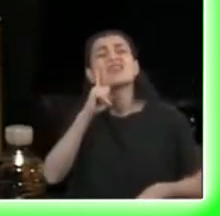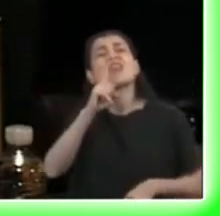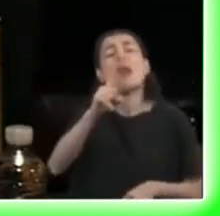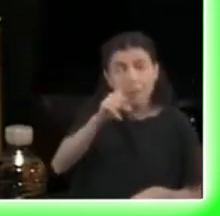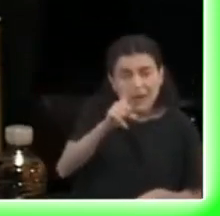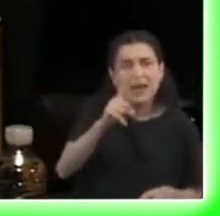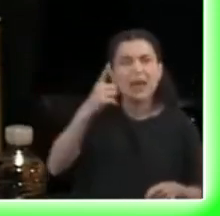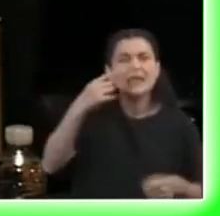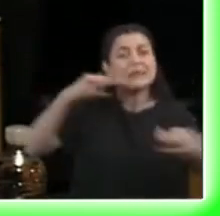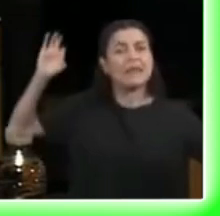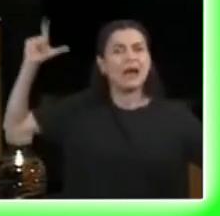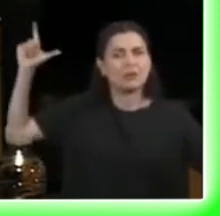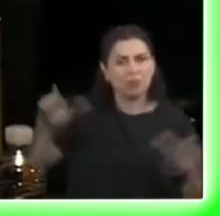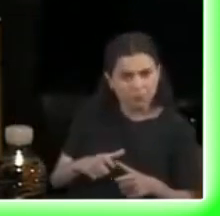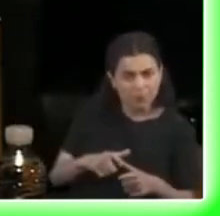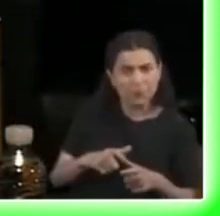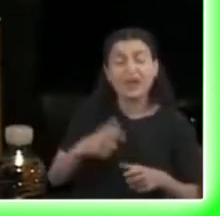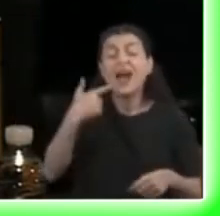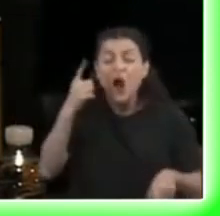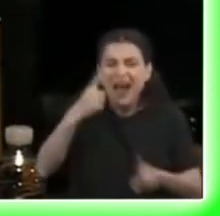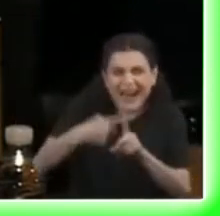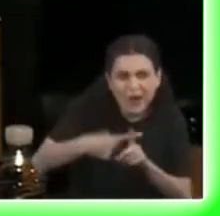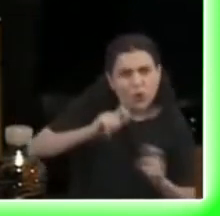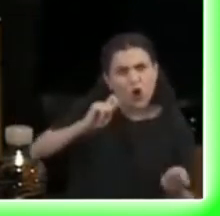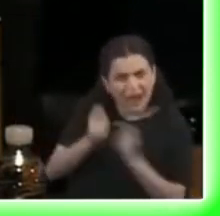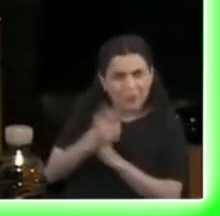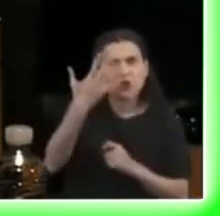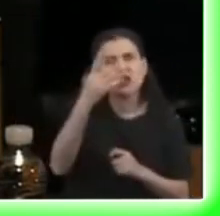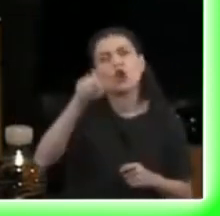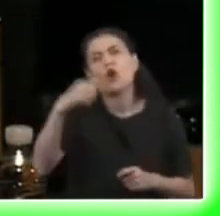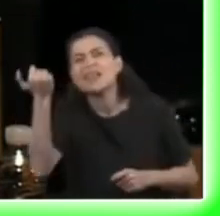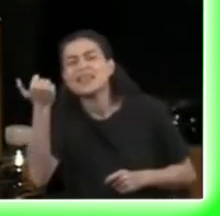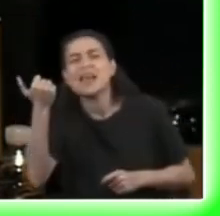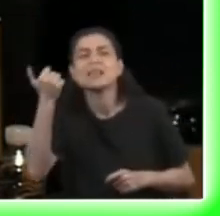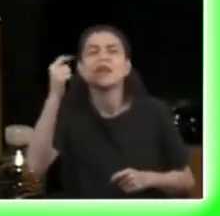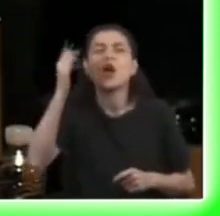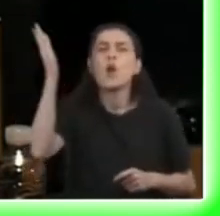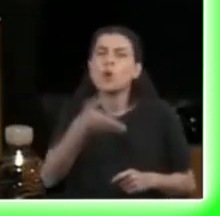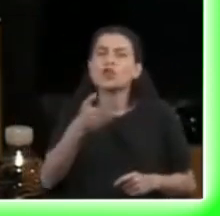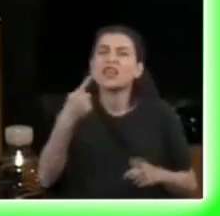van a niveles del 5 o 6% anual, o haber logrado el superávit fiscal,